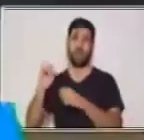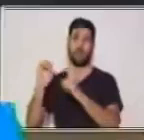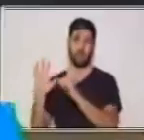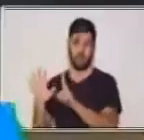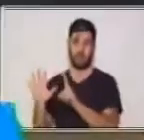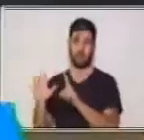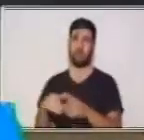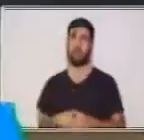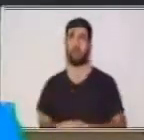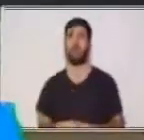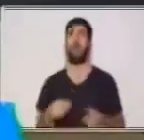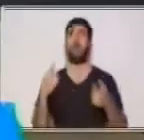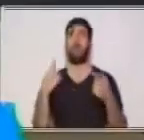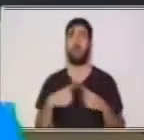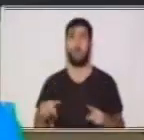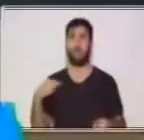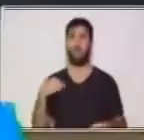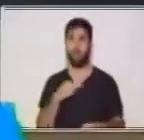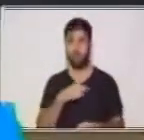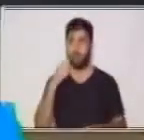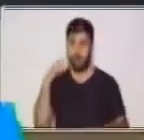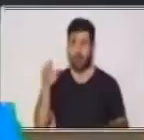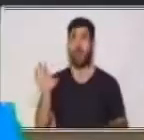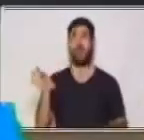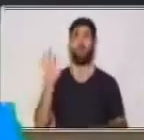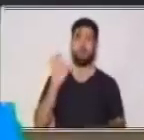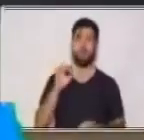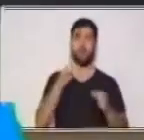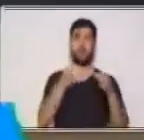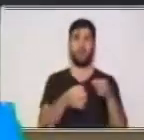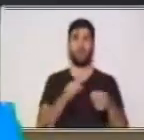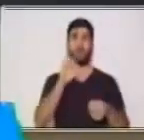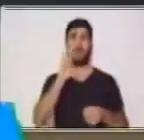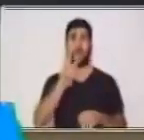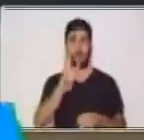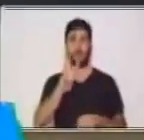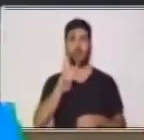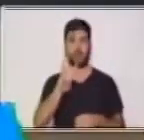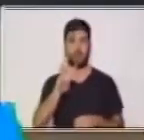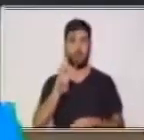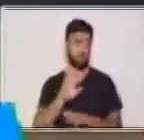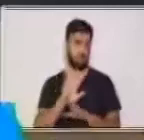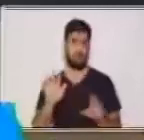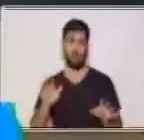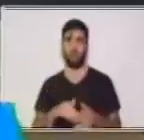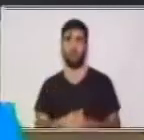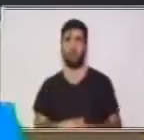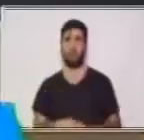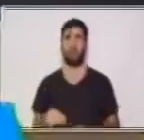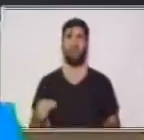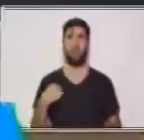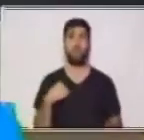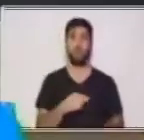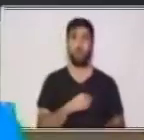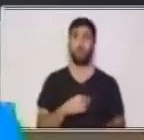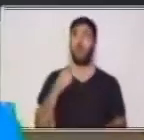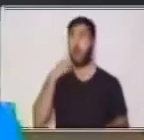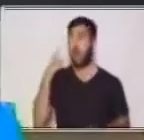fines prácticos, en este caso, 53 grados. Entonces, en coordenadas polares nosotros vamos a tener